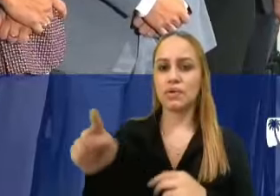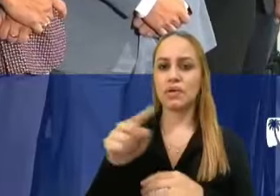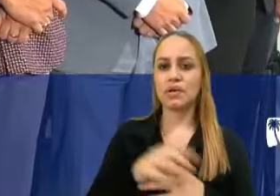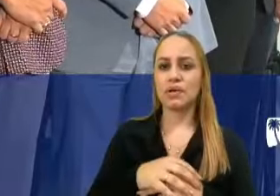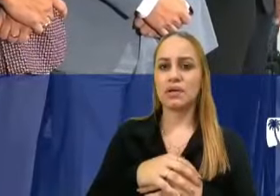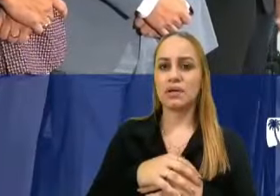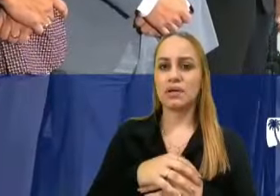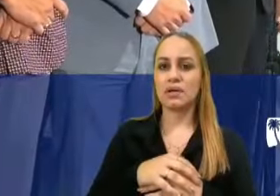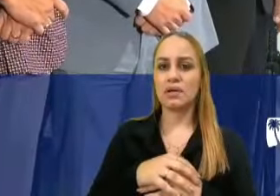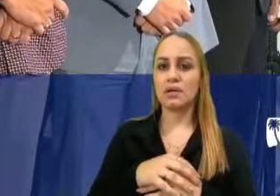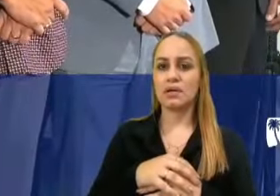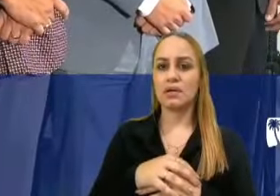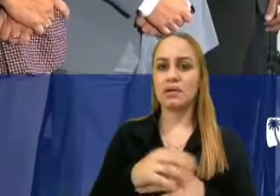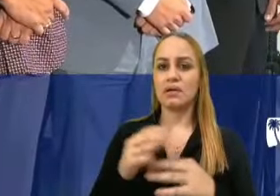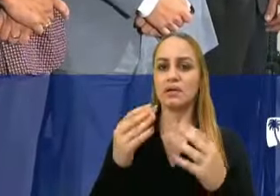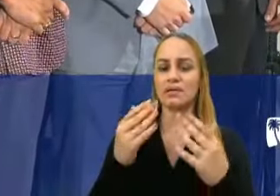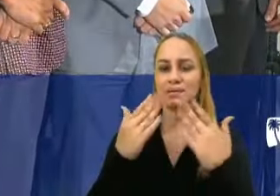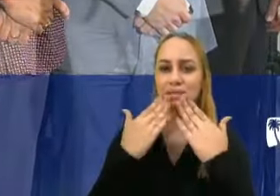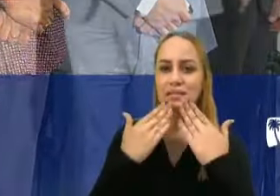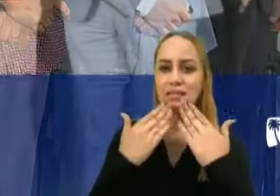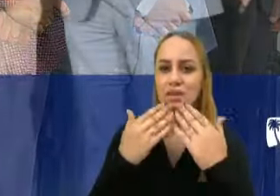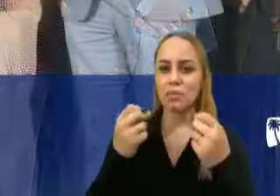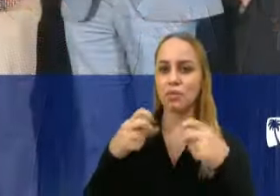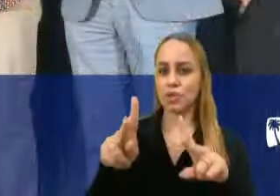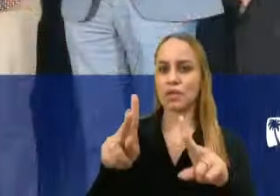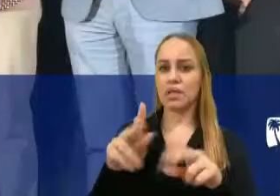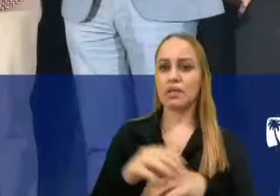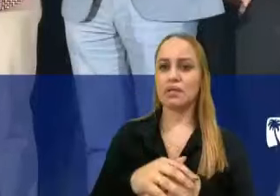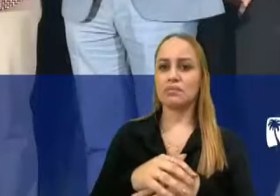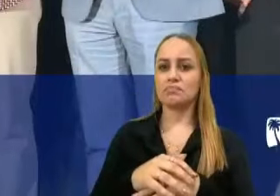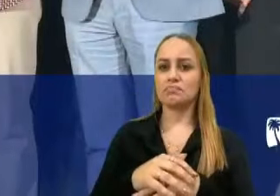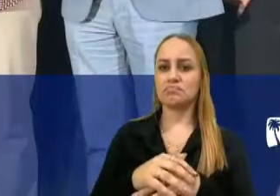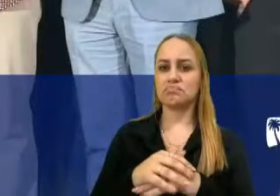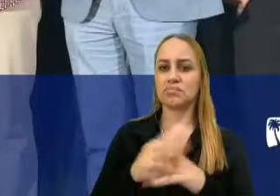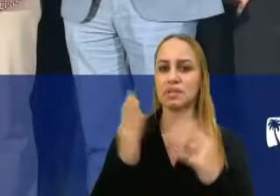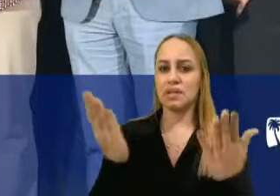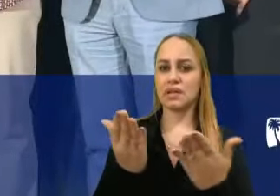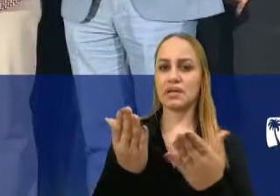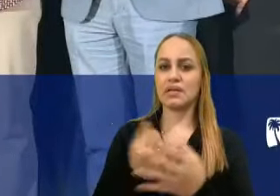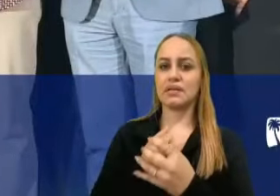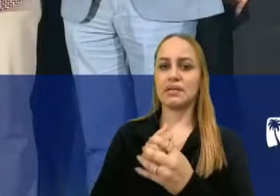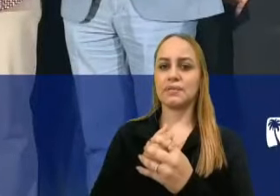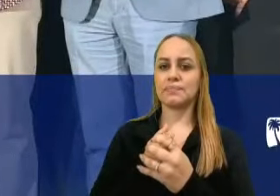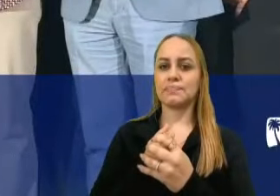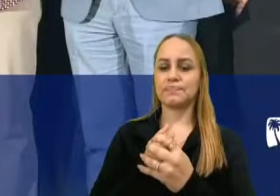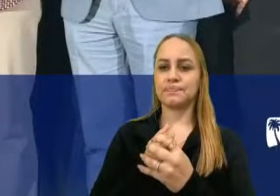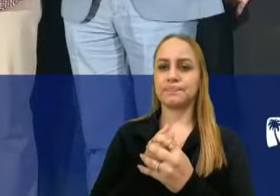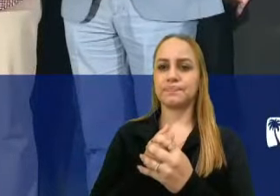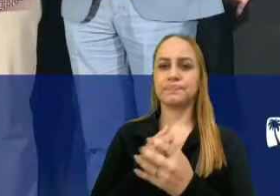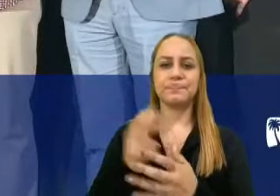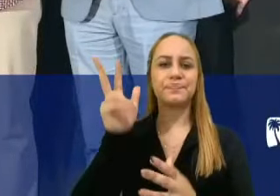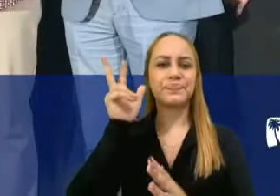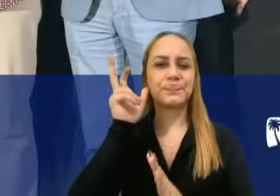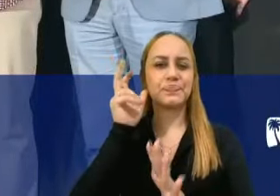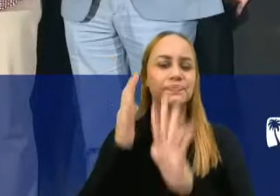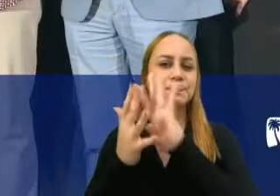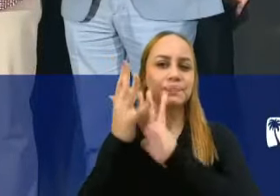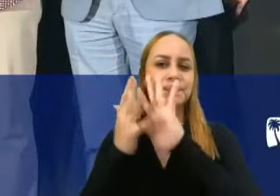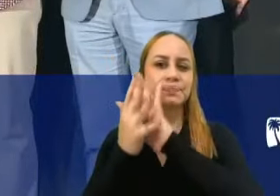vicepresidencias una para un varón y otra para una mujer como hay todavía unos escaños que están